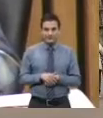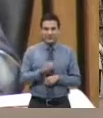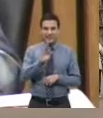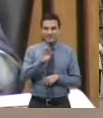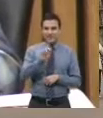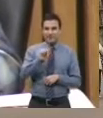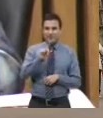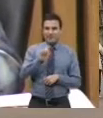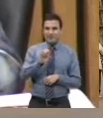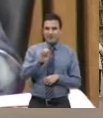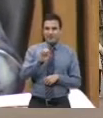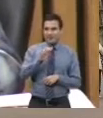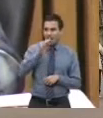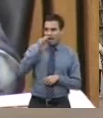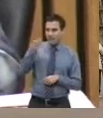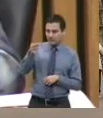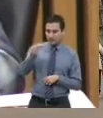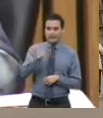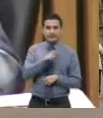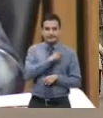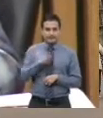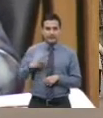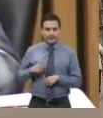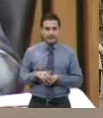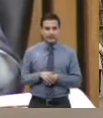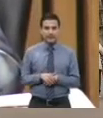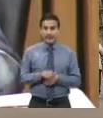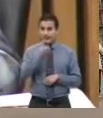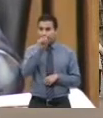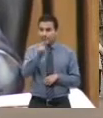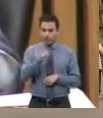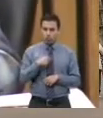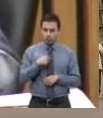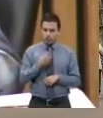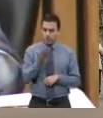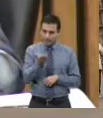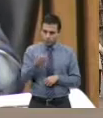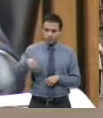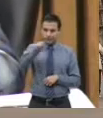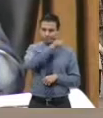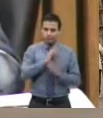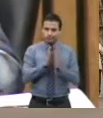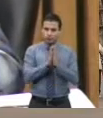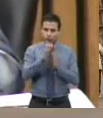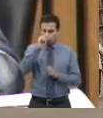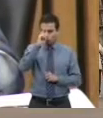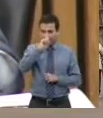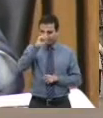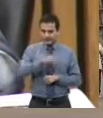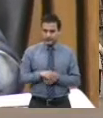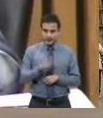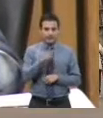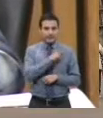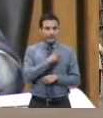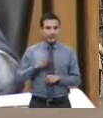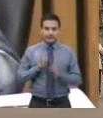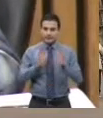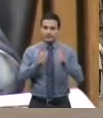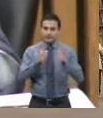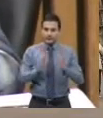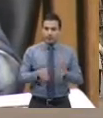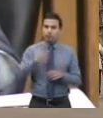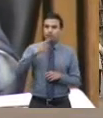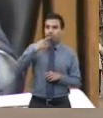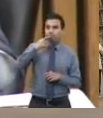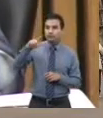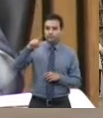desplegada por los más de 90 influencers. Solicito también de este honorable consejo que de manera oficiosa interponga denuncias en contra